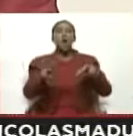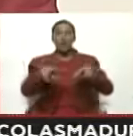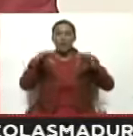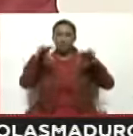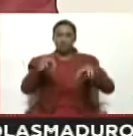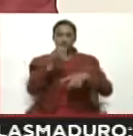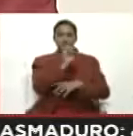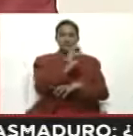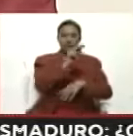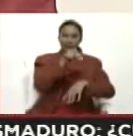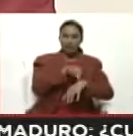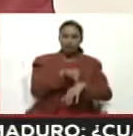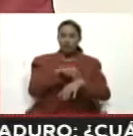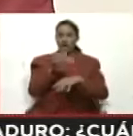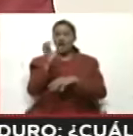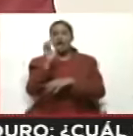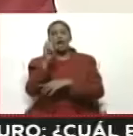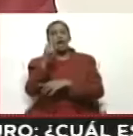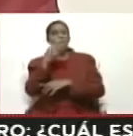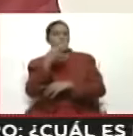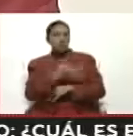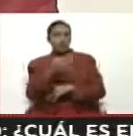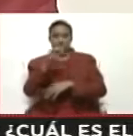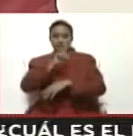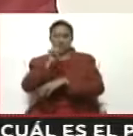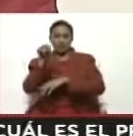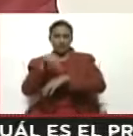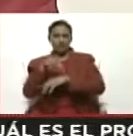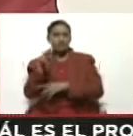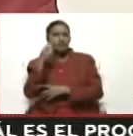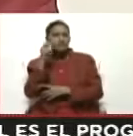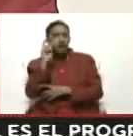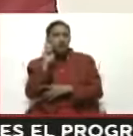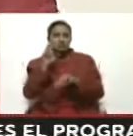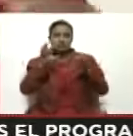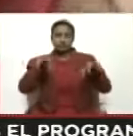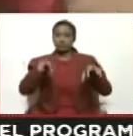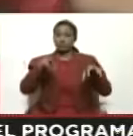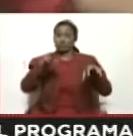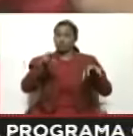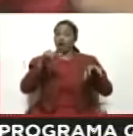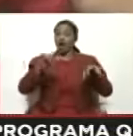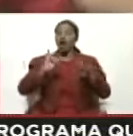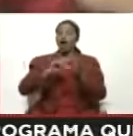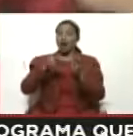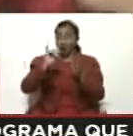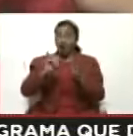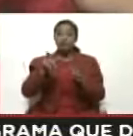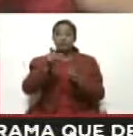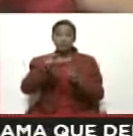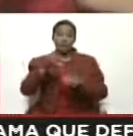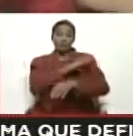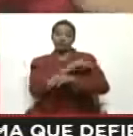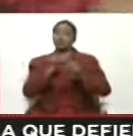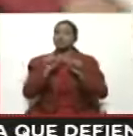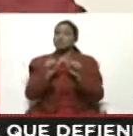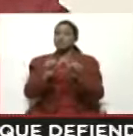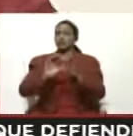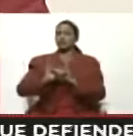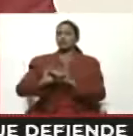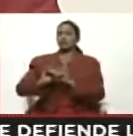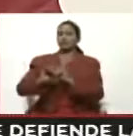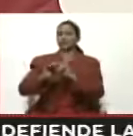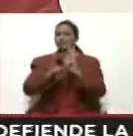y las venezolanas. Y la siguen administrando los mismos ladrones. Bueno, esa es la gente que acompaña al candidato, a uno de los